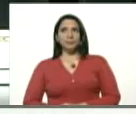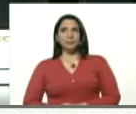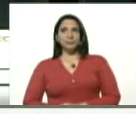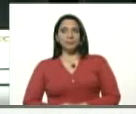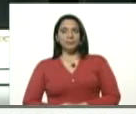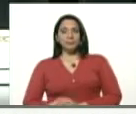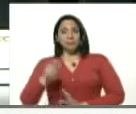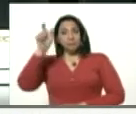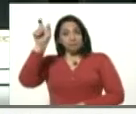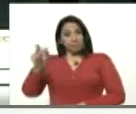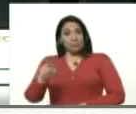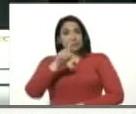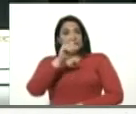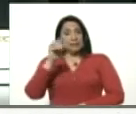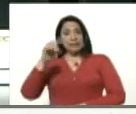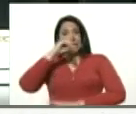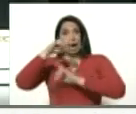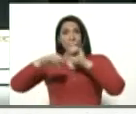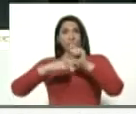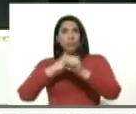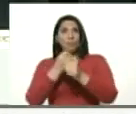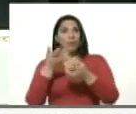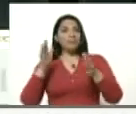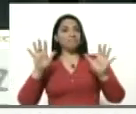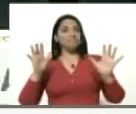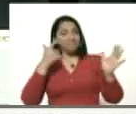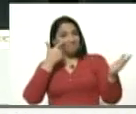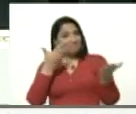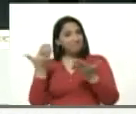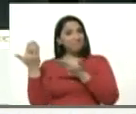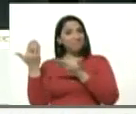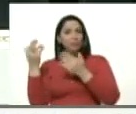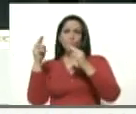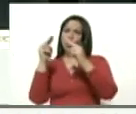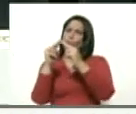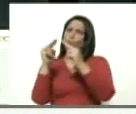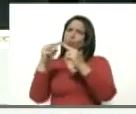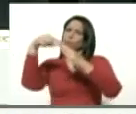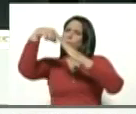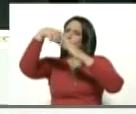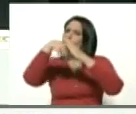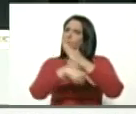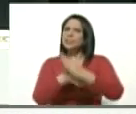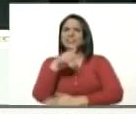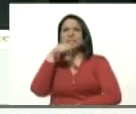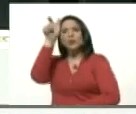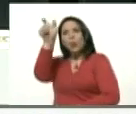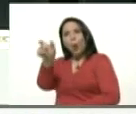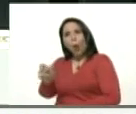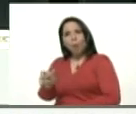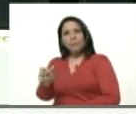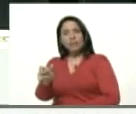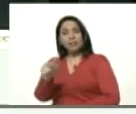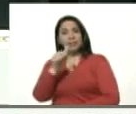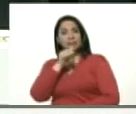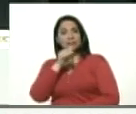Aquiles Nasoa, 100 años, pues. Ahí está. Que conocer a profundidad a quienes